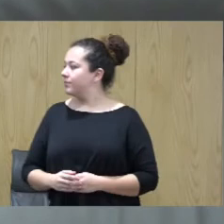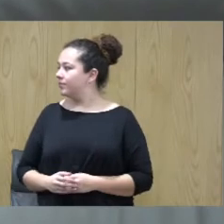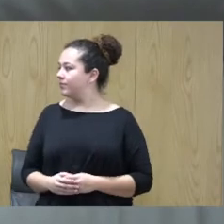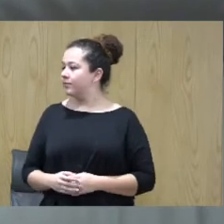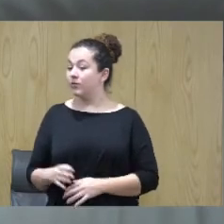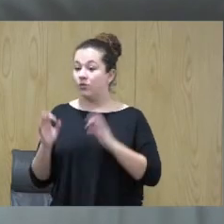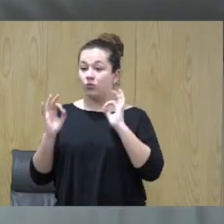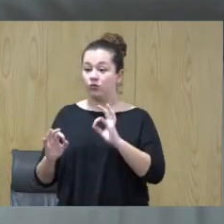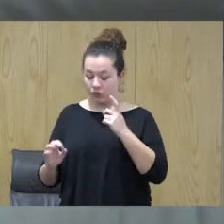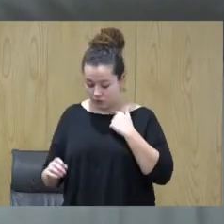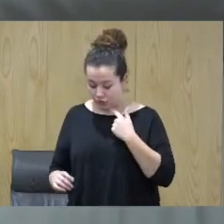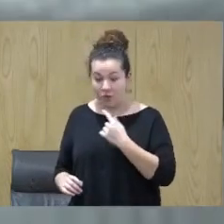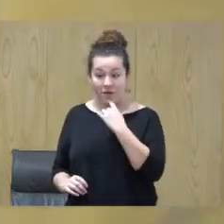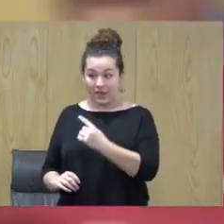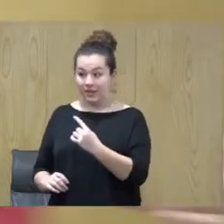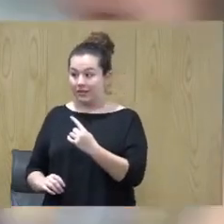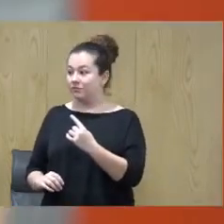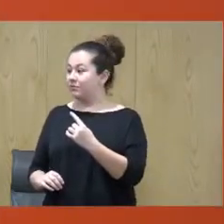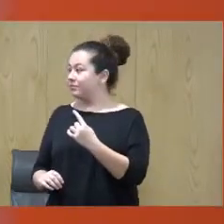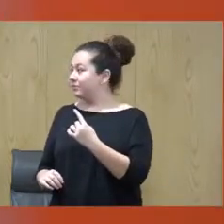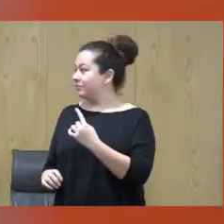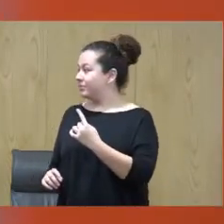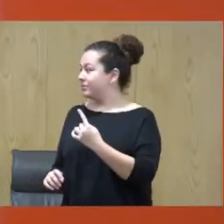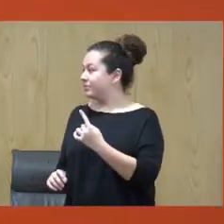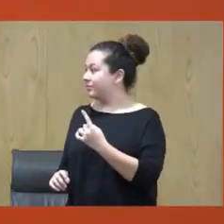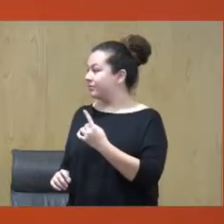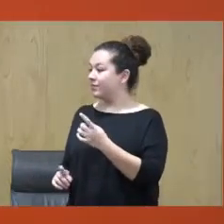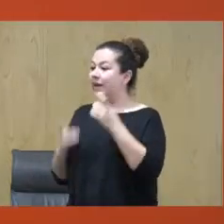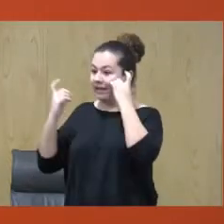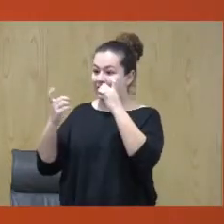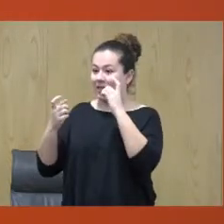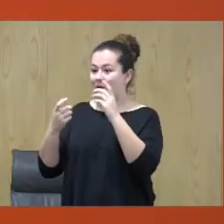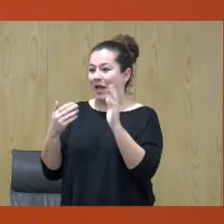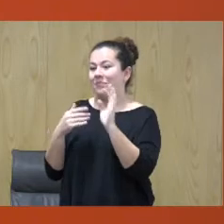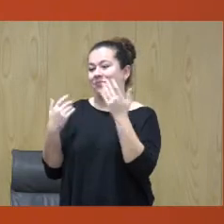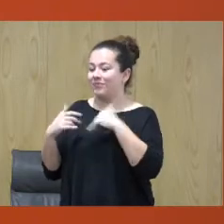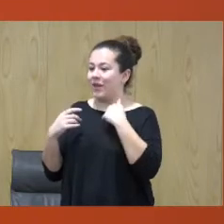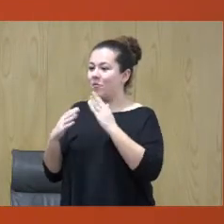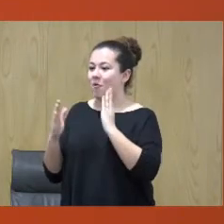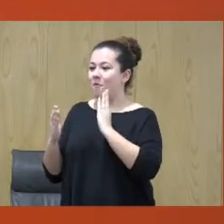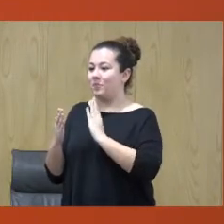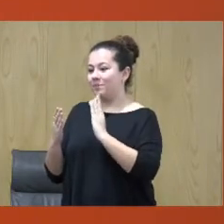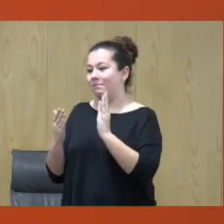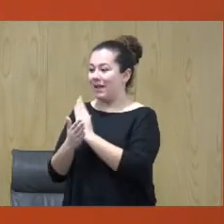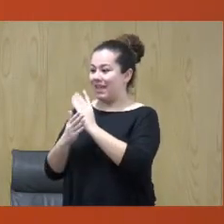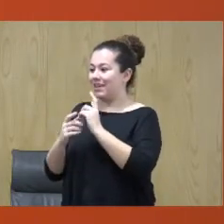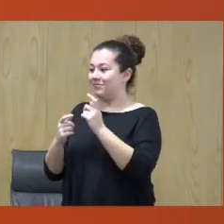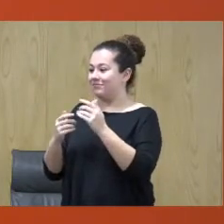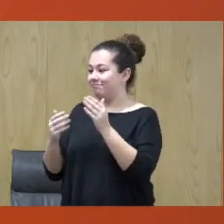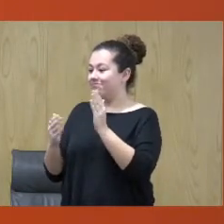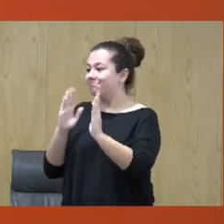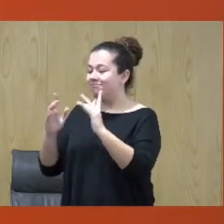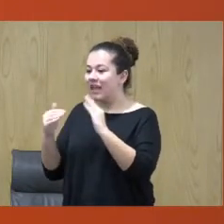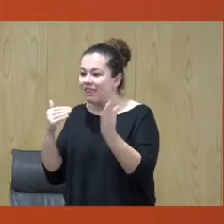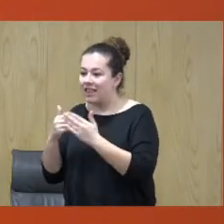Precisamente iba a intervenir o intentando cerrar esta parte de la sesión con esto, poniendo ejemplos,